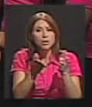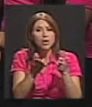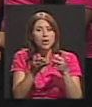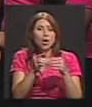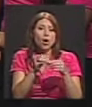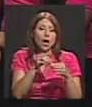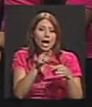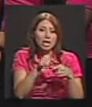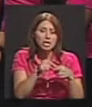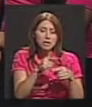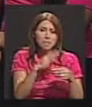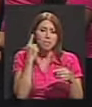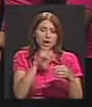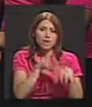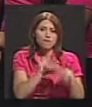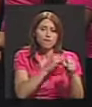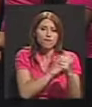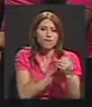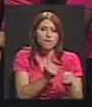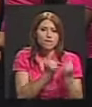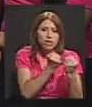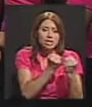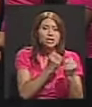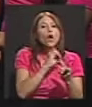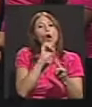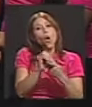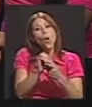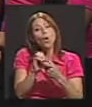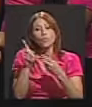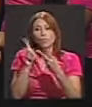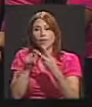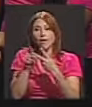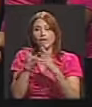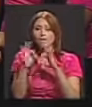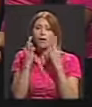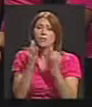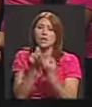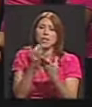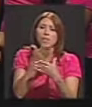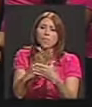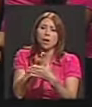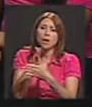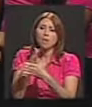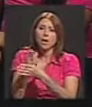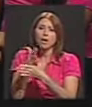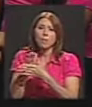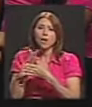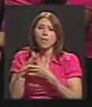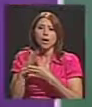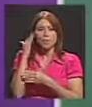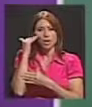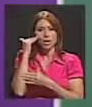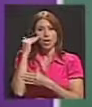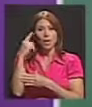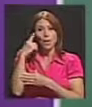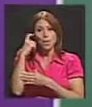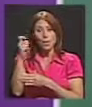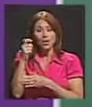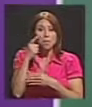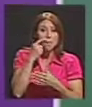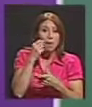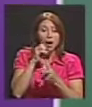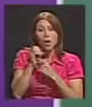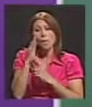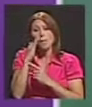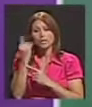desmembra completamente el padre y la madre por lo tanto se enfocan tanto en el discapacitado que ellos